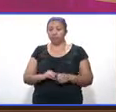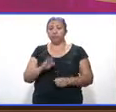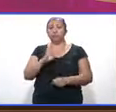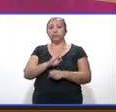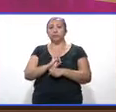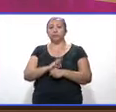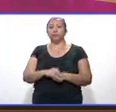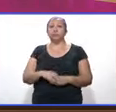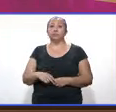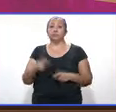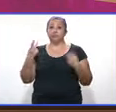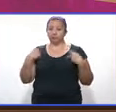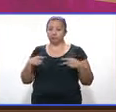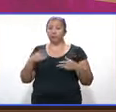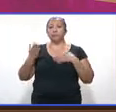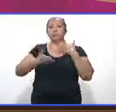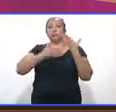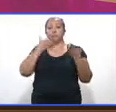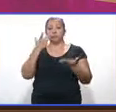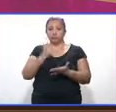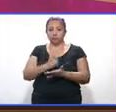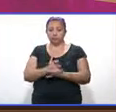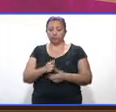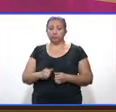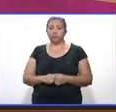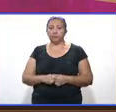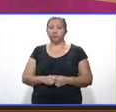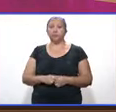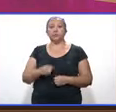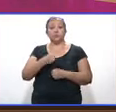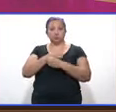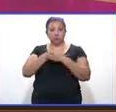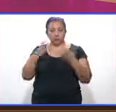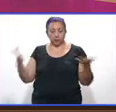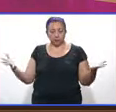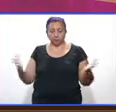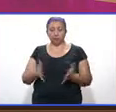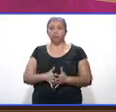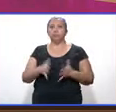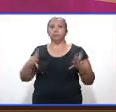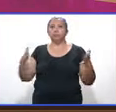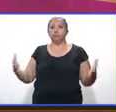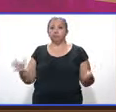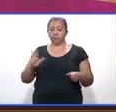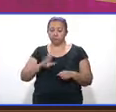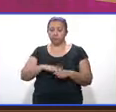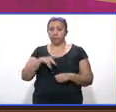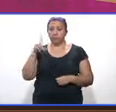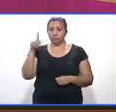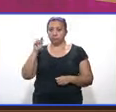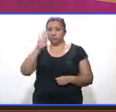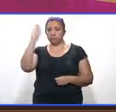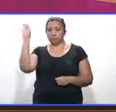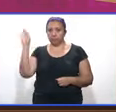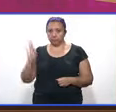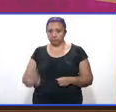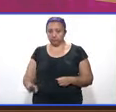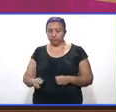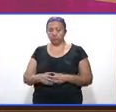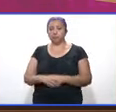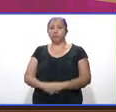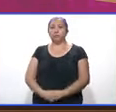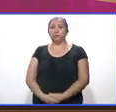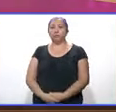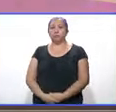de los Usuarios de Servicios Financieros informó que se incrementó más de 70% las